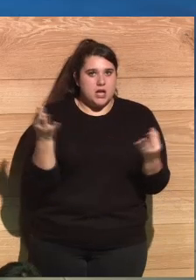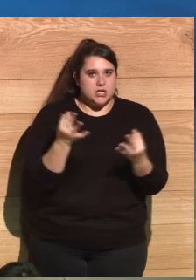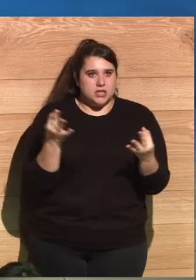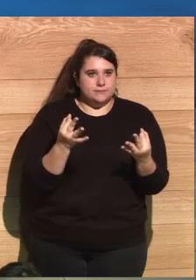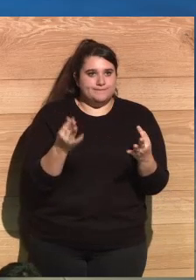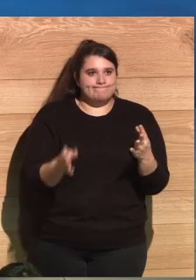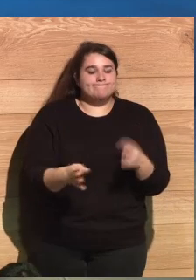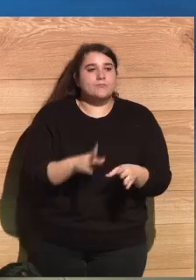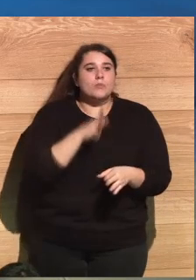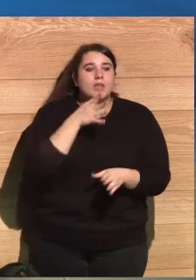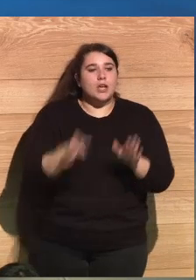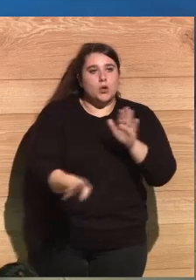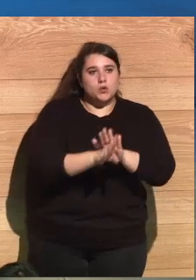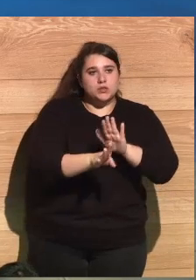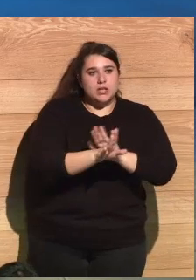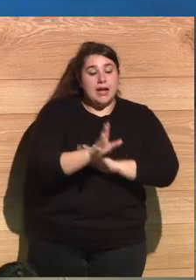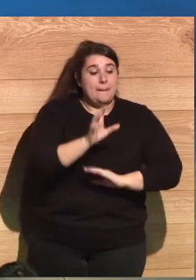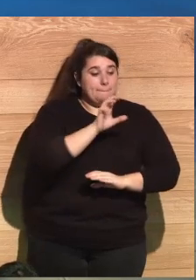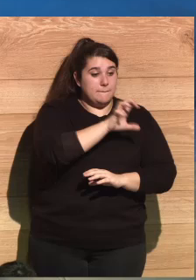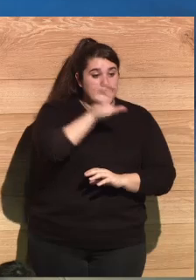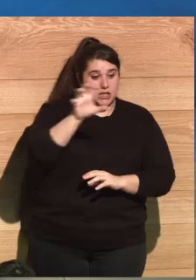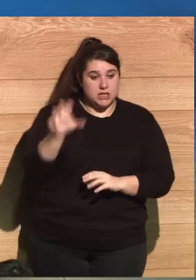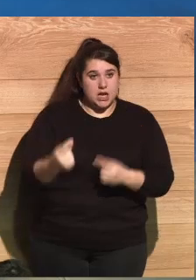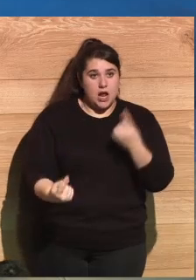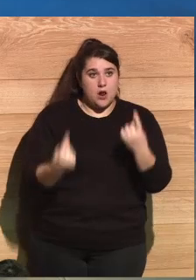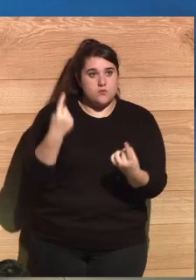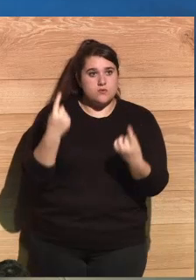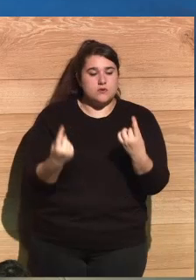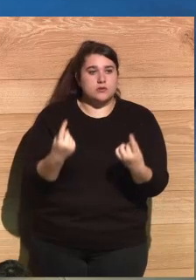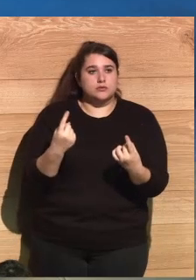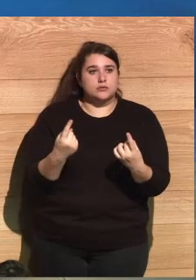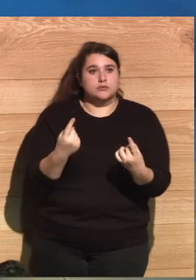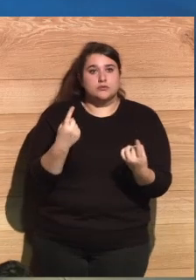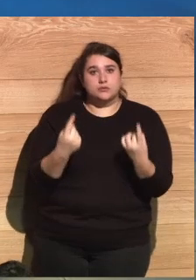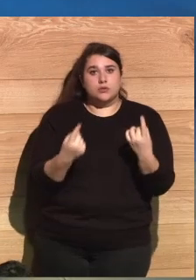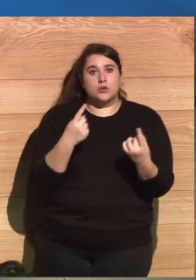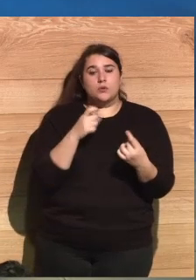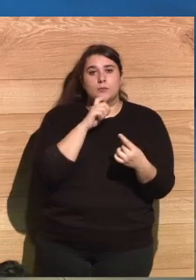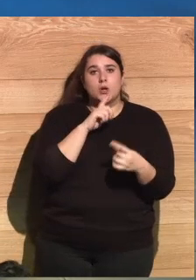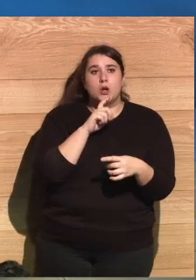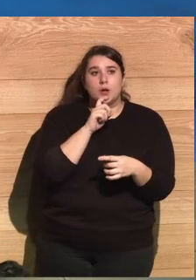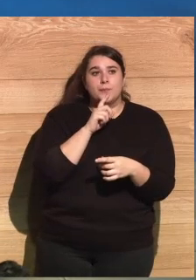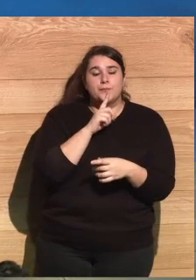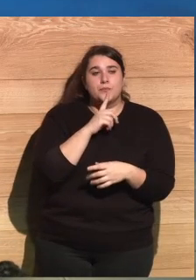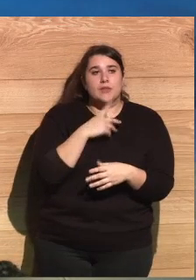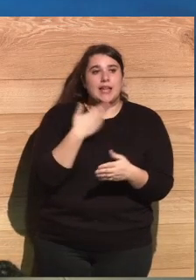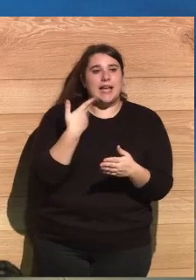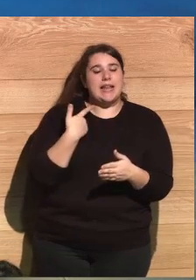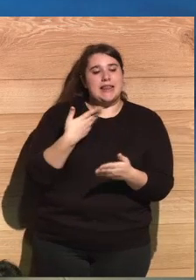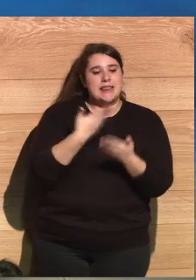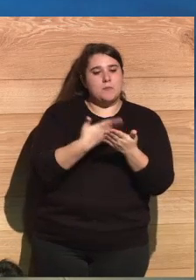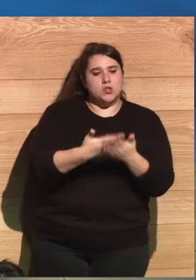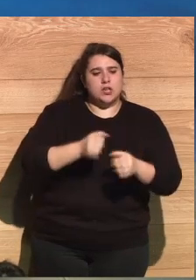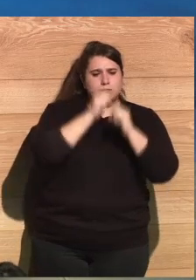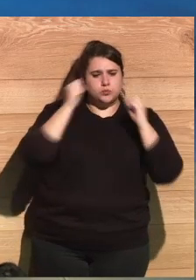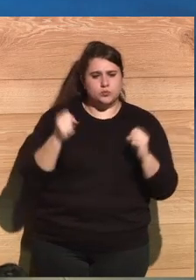sigue reproduciendo? ¿Y por qué determinados países de pronto toman para demostrar su fortaleza o